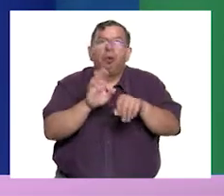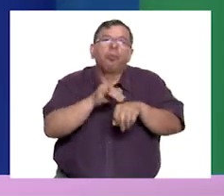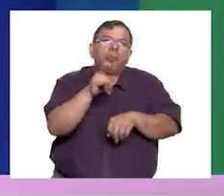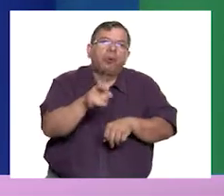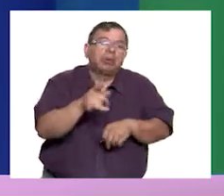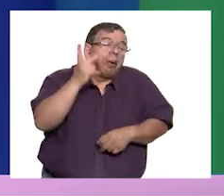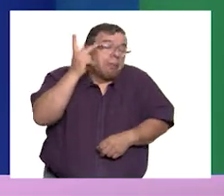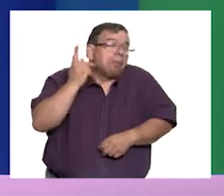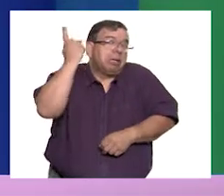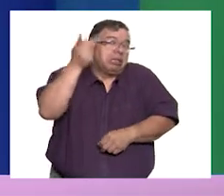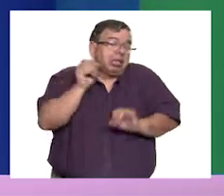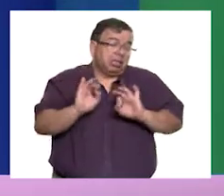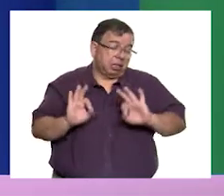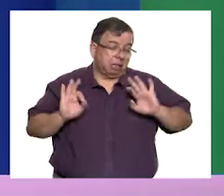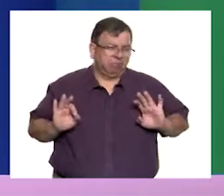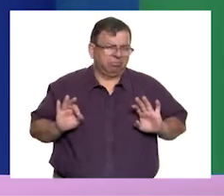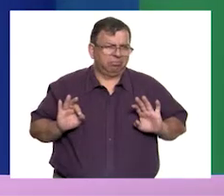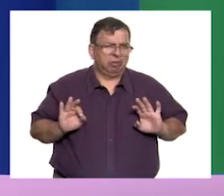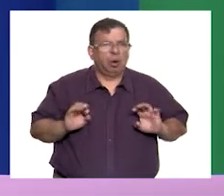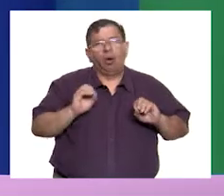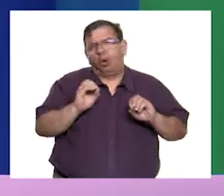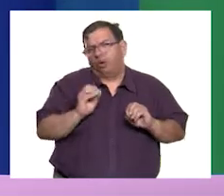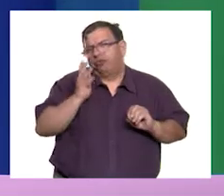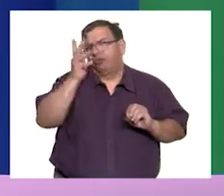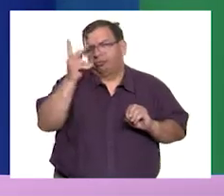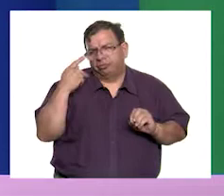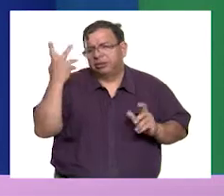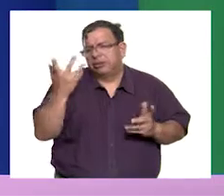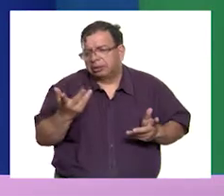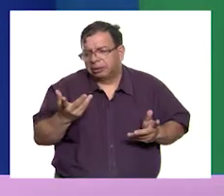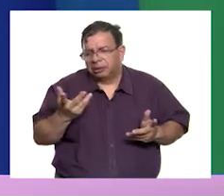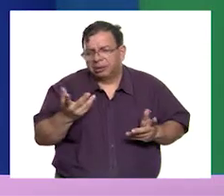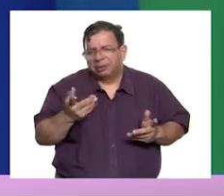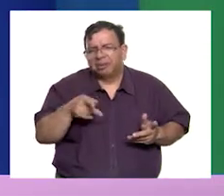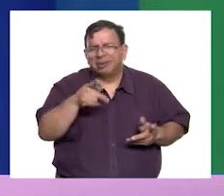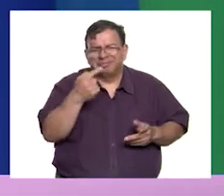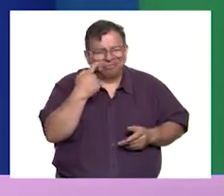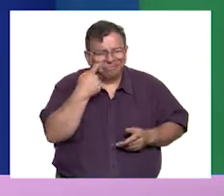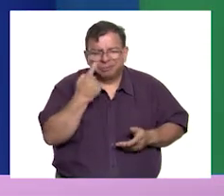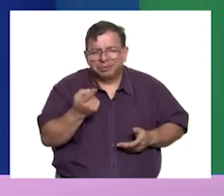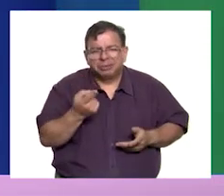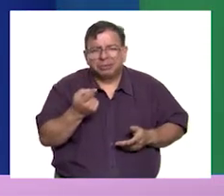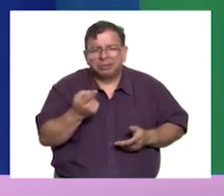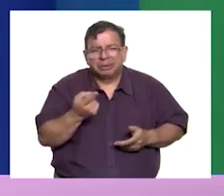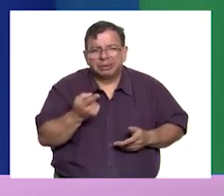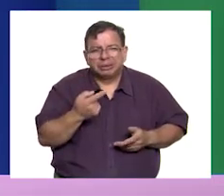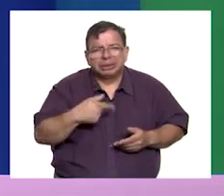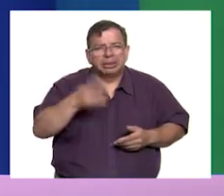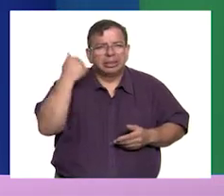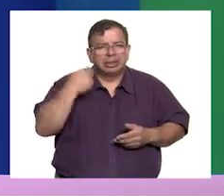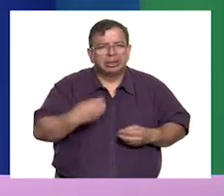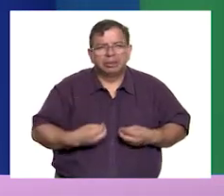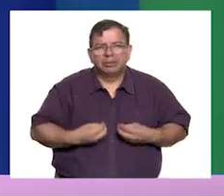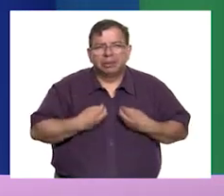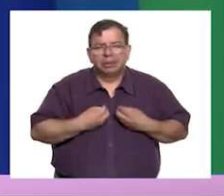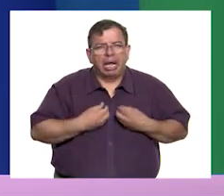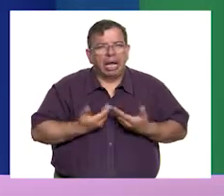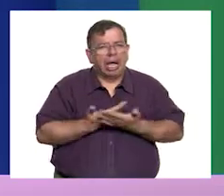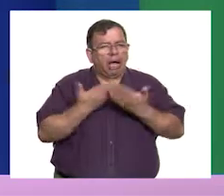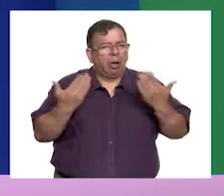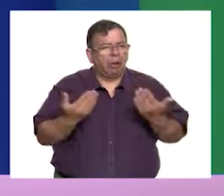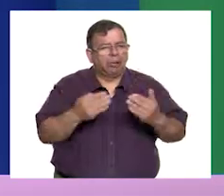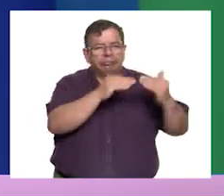son princesas o llegan a serlo. Pero ya vimos y ya vivimos en una gran